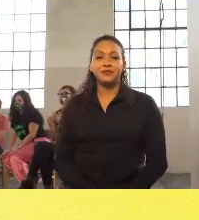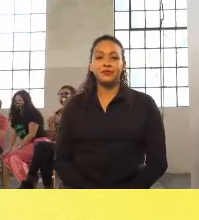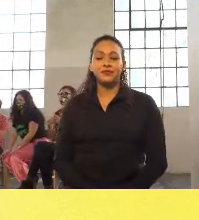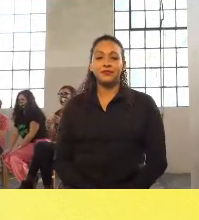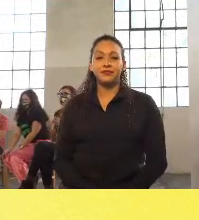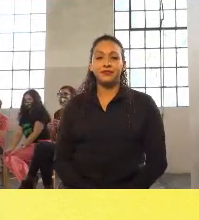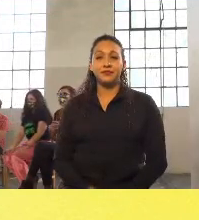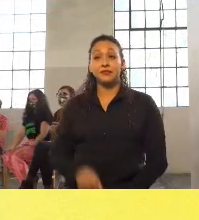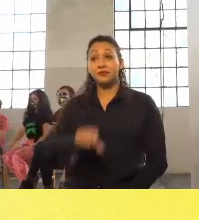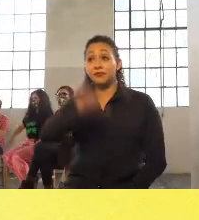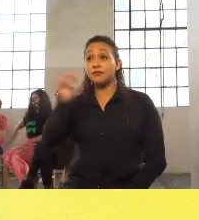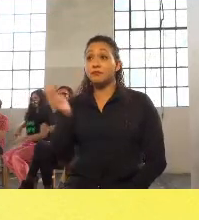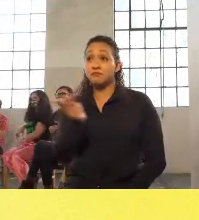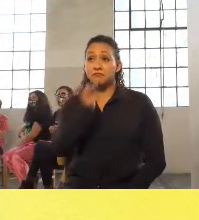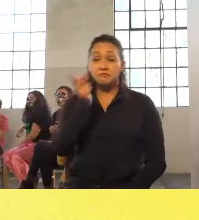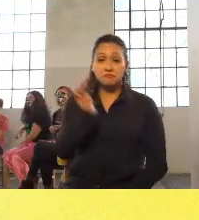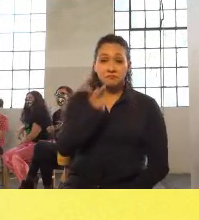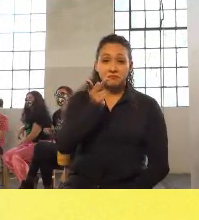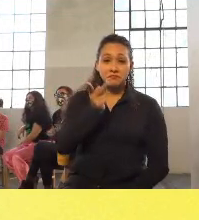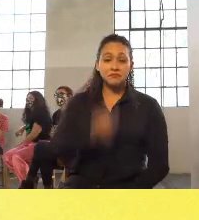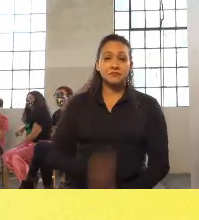¿Tenemos más preguntas?